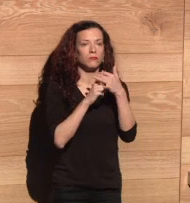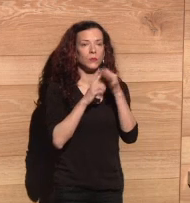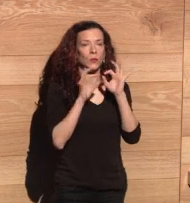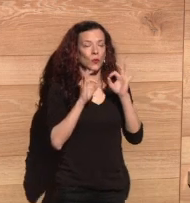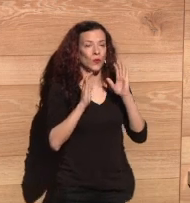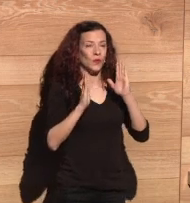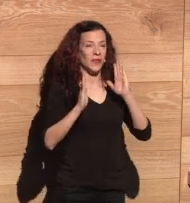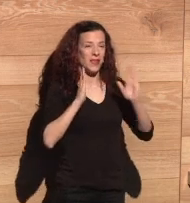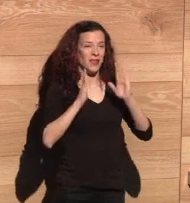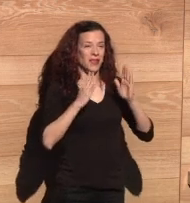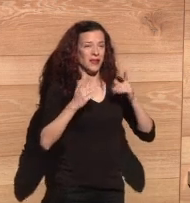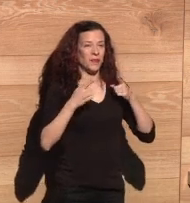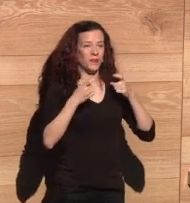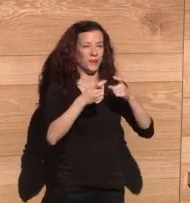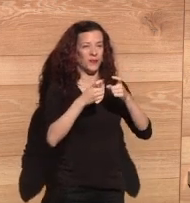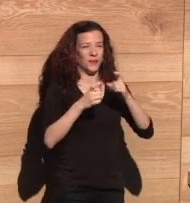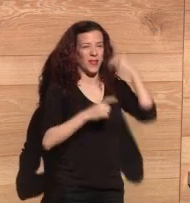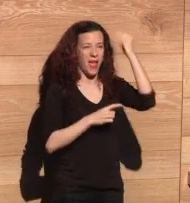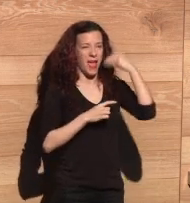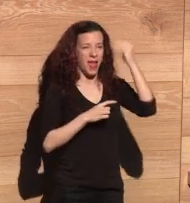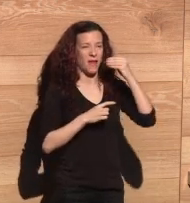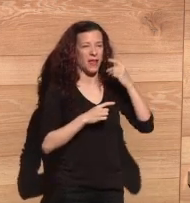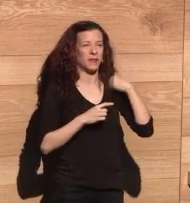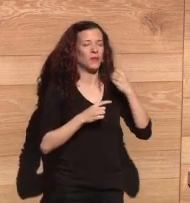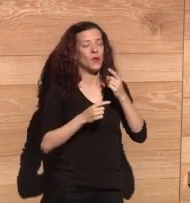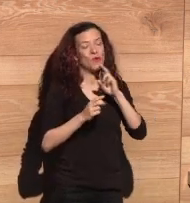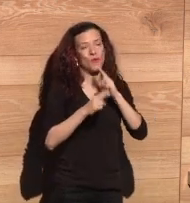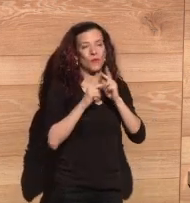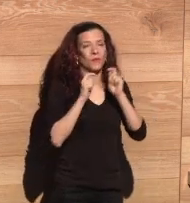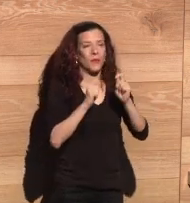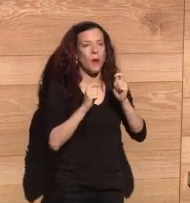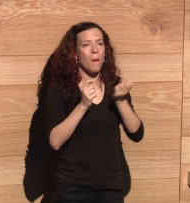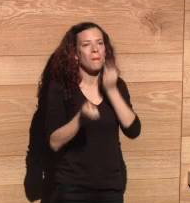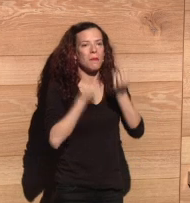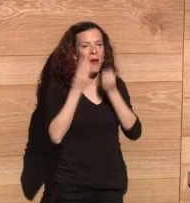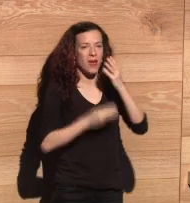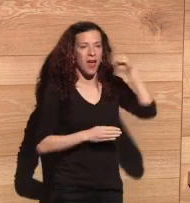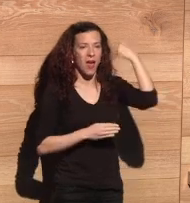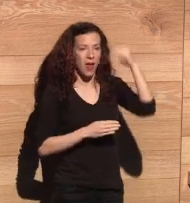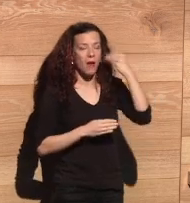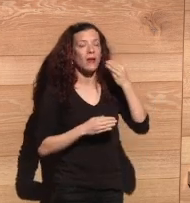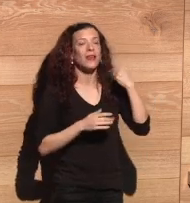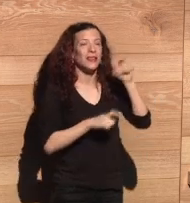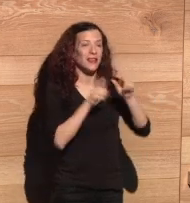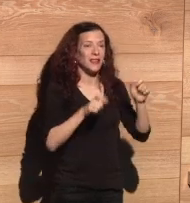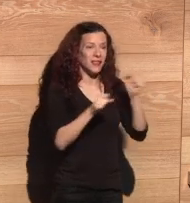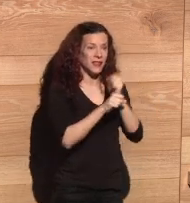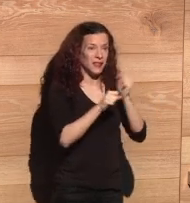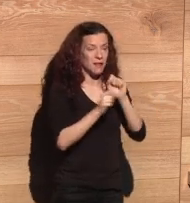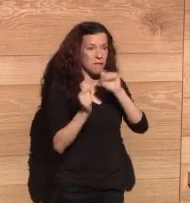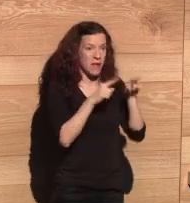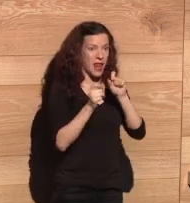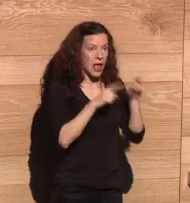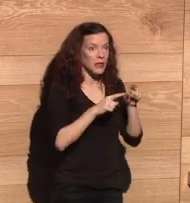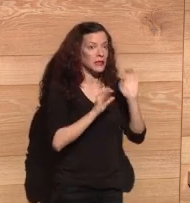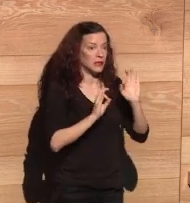la primavera árabe, pues los trabajadores migrantes que estaban en Libia, la época que comenzaron los disturbios,